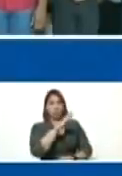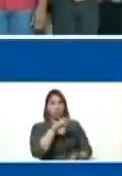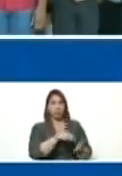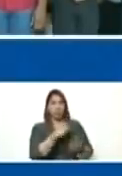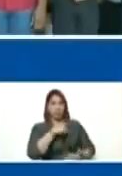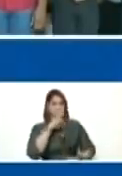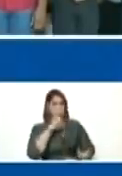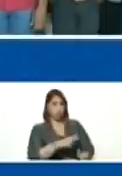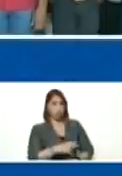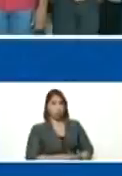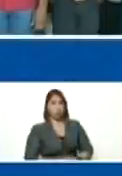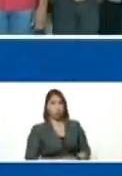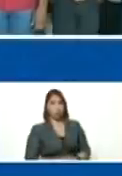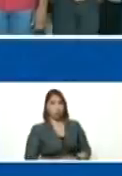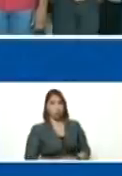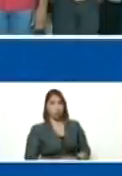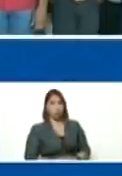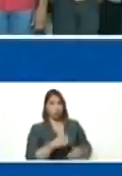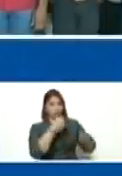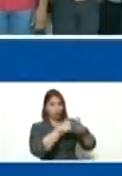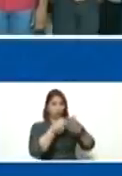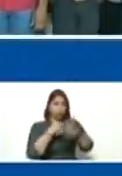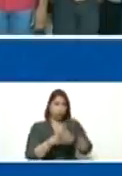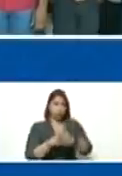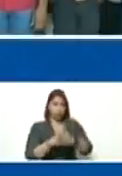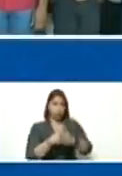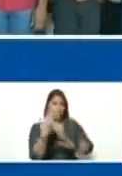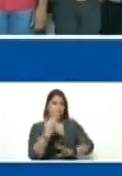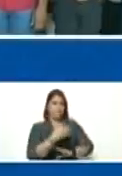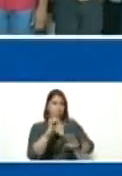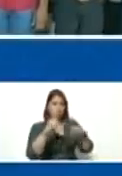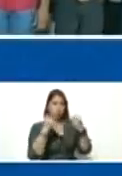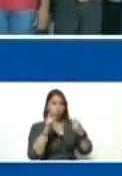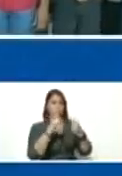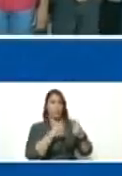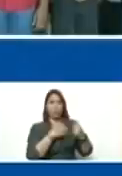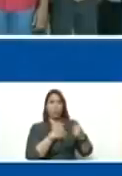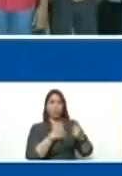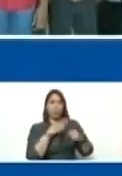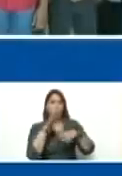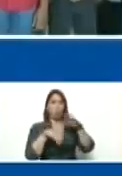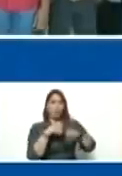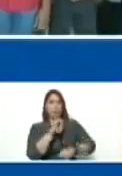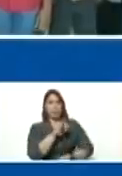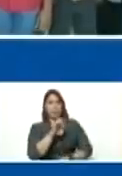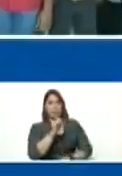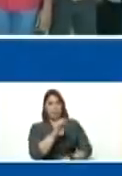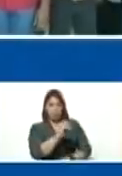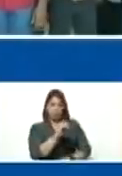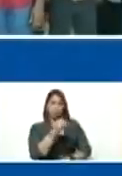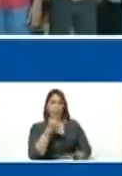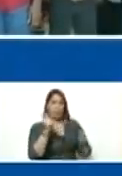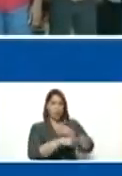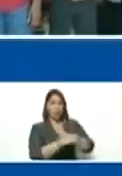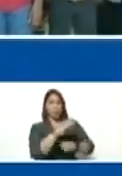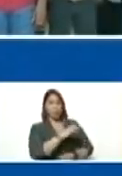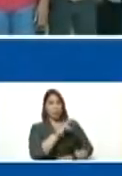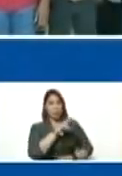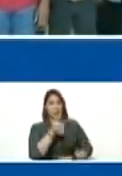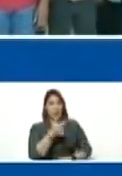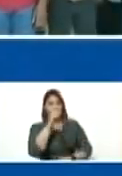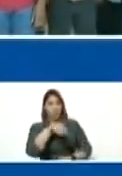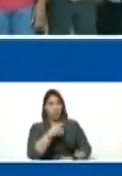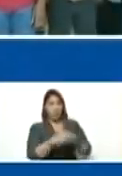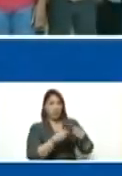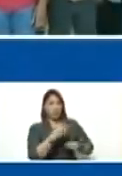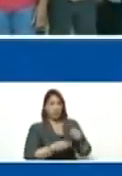vimos enfrentando ese bloqueo, no pudimos acceder al yeso, lo sustituimos. En la CBG estamos haciendo lo mismo con cuatro